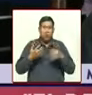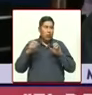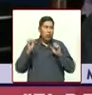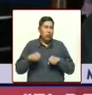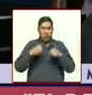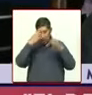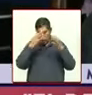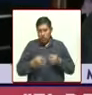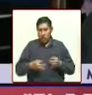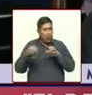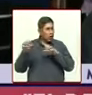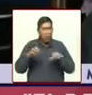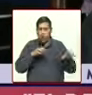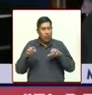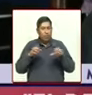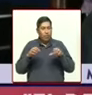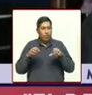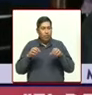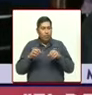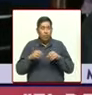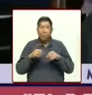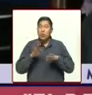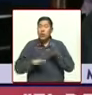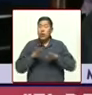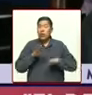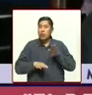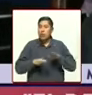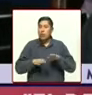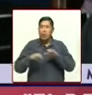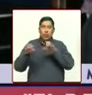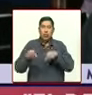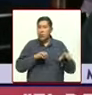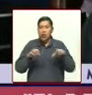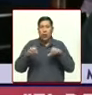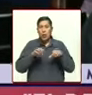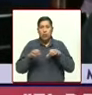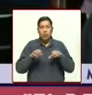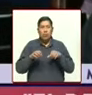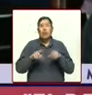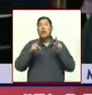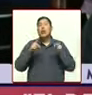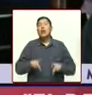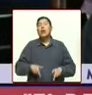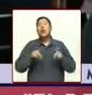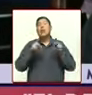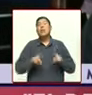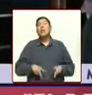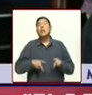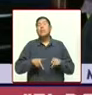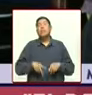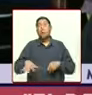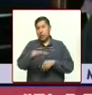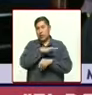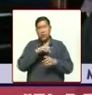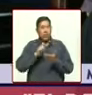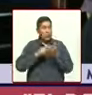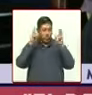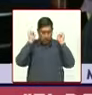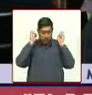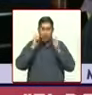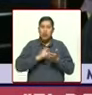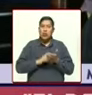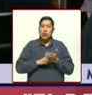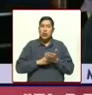llegar a determinar que es con probabilidad autor del delito la persona que está sindicada, en este caso